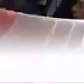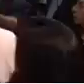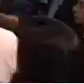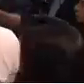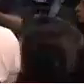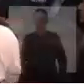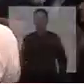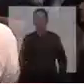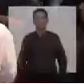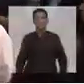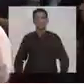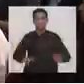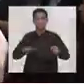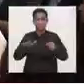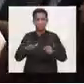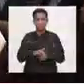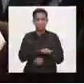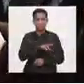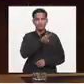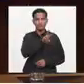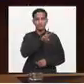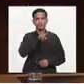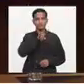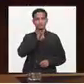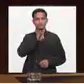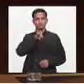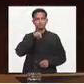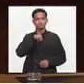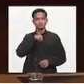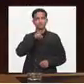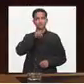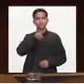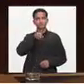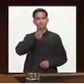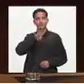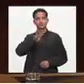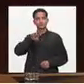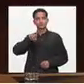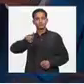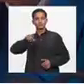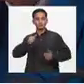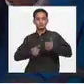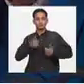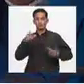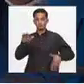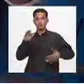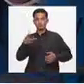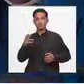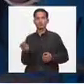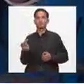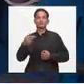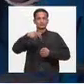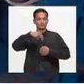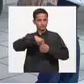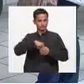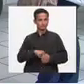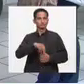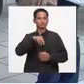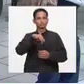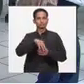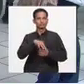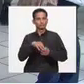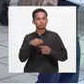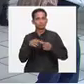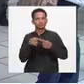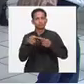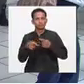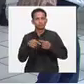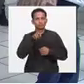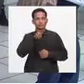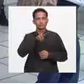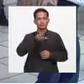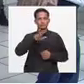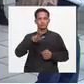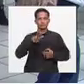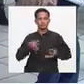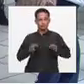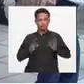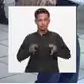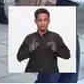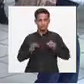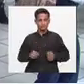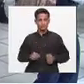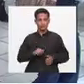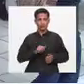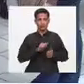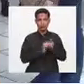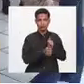democracia un total de 28142 candidatos participarán en las elecciones seccionales del próximo 23 de